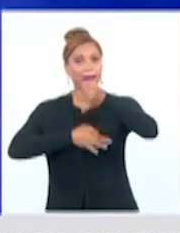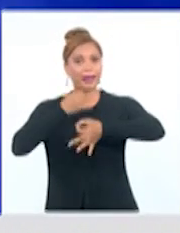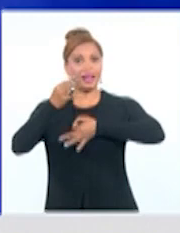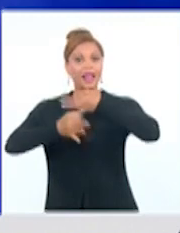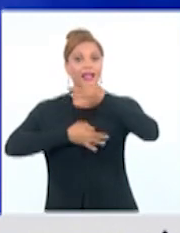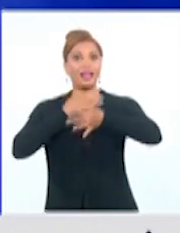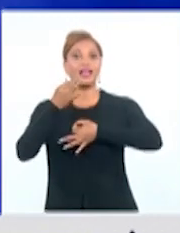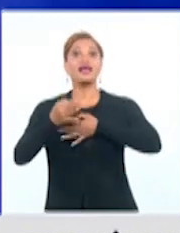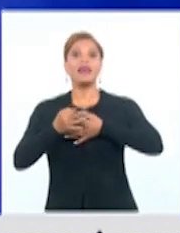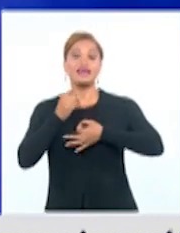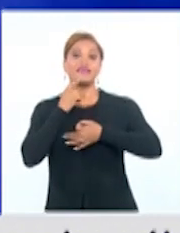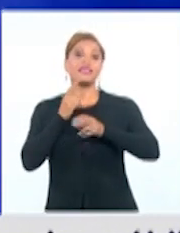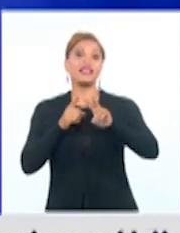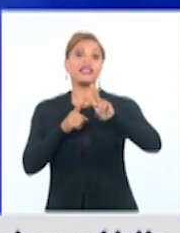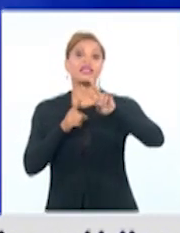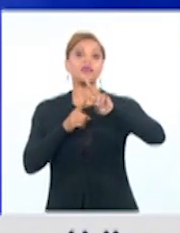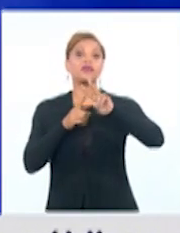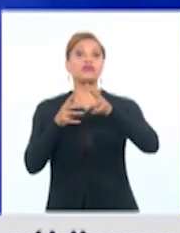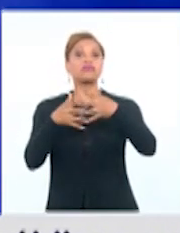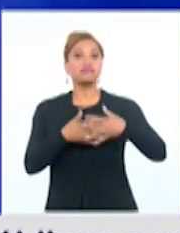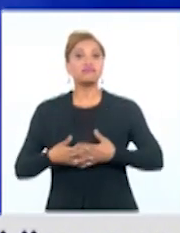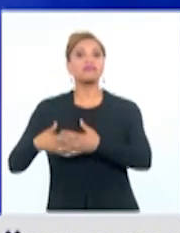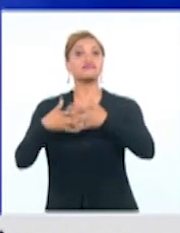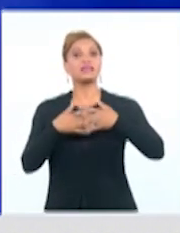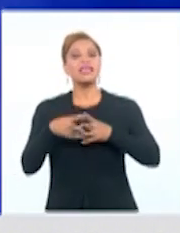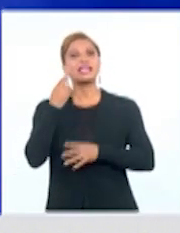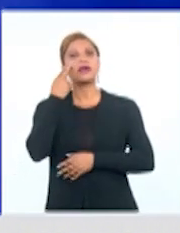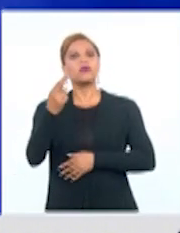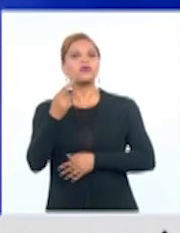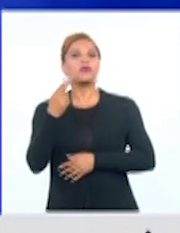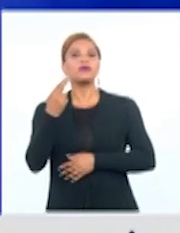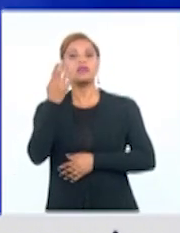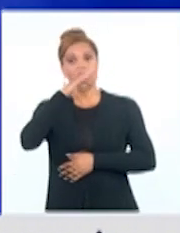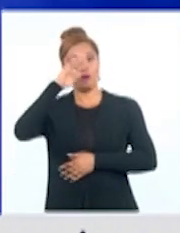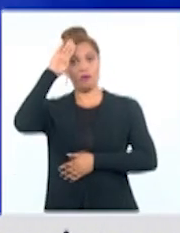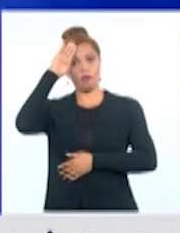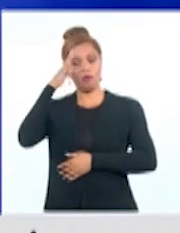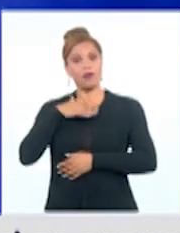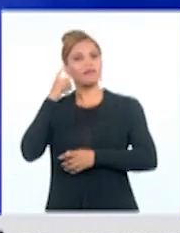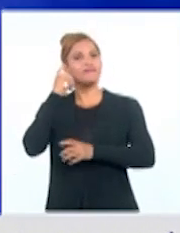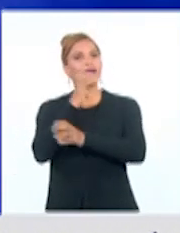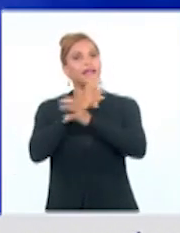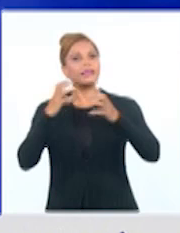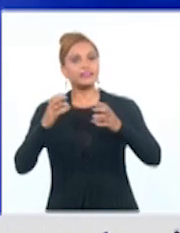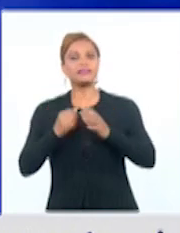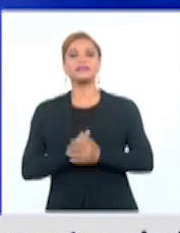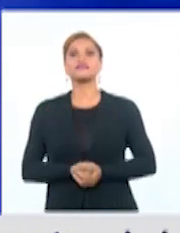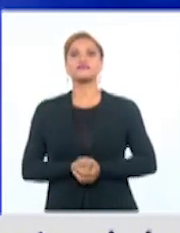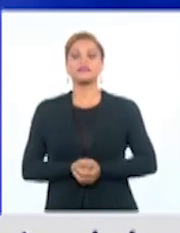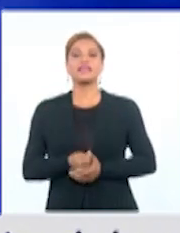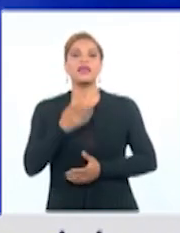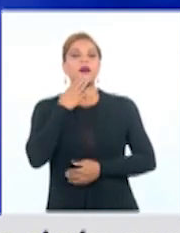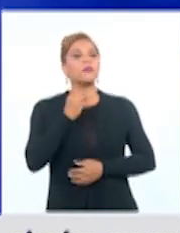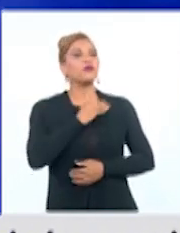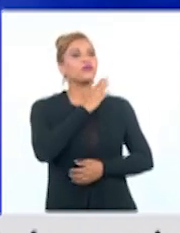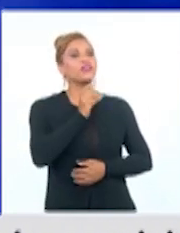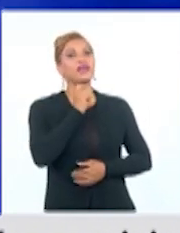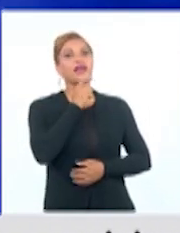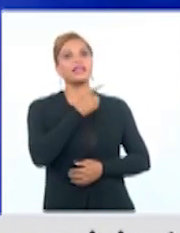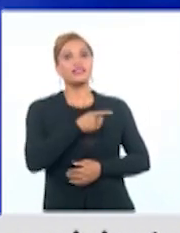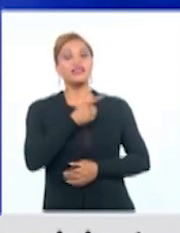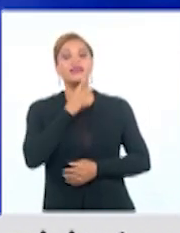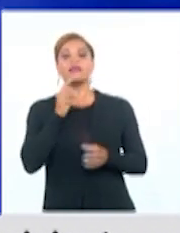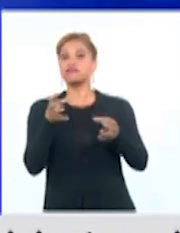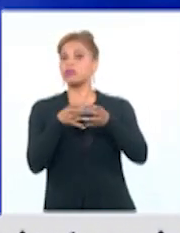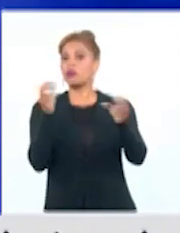televisora norteamericana y el reconocimiento a Cuba y a su ciencia. Sí, buenos días, Pepe, a ti, a todo el equipo que hace